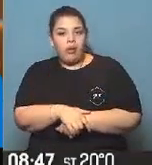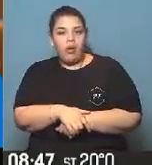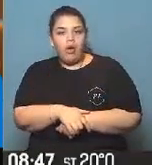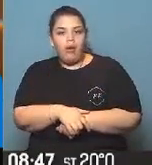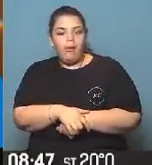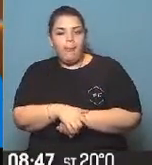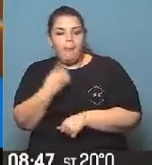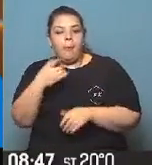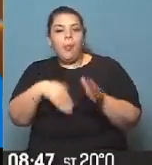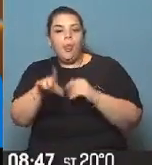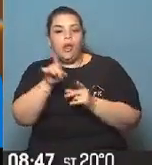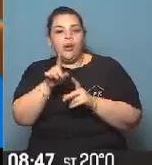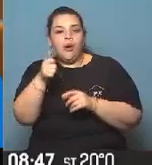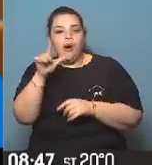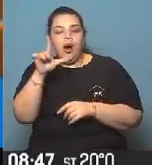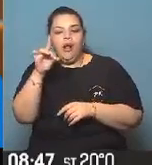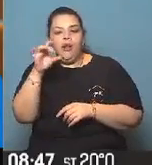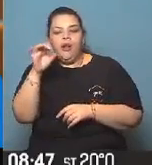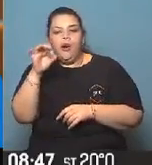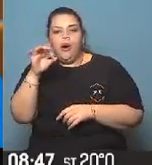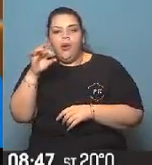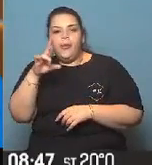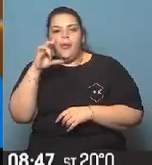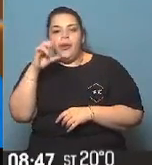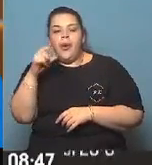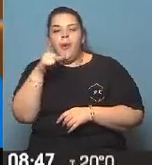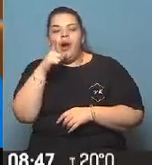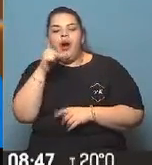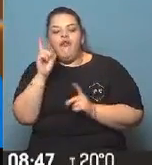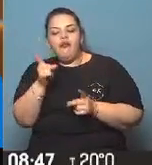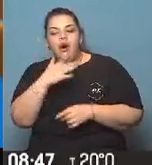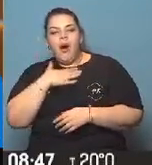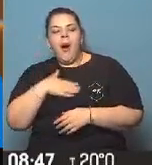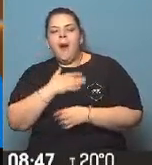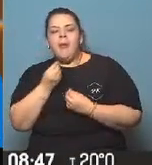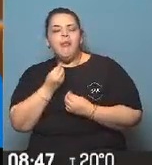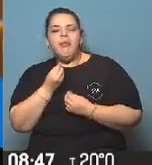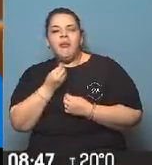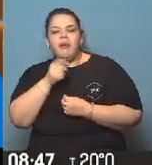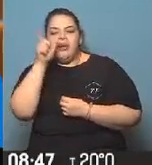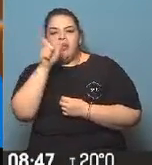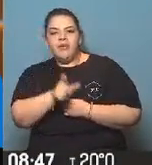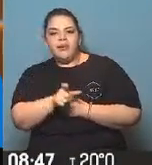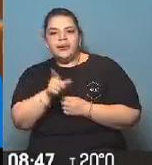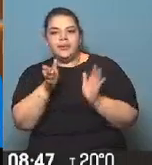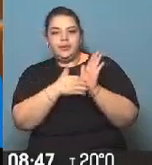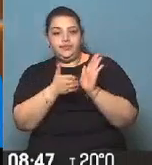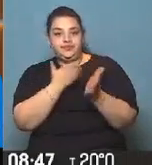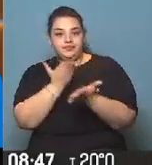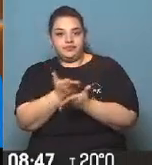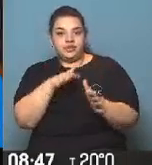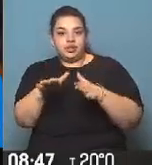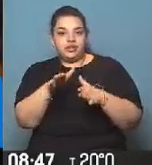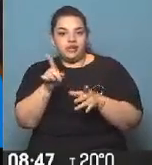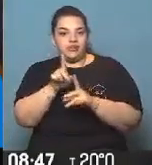sobre todo de Aldo Rico, que todavía hoy parece sentirse como el que había promovido un hecho heroico en la historia